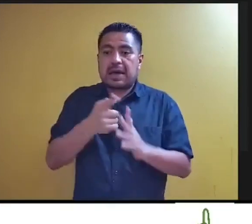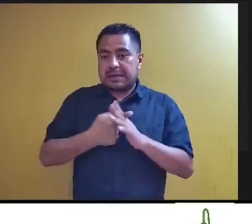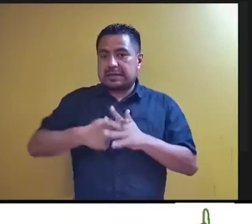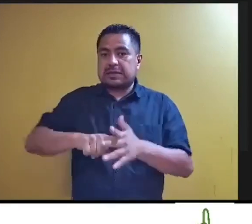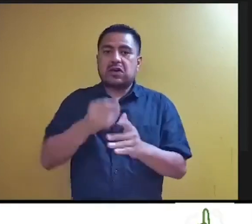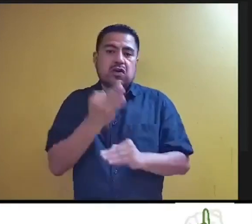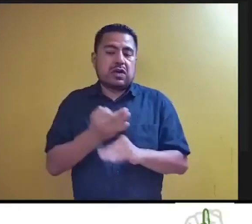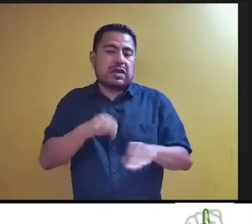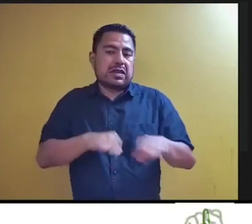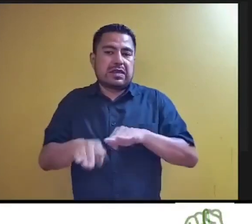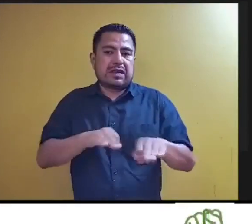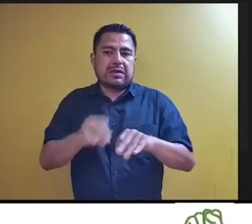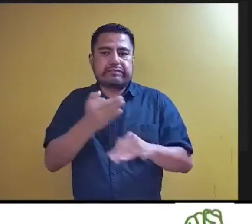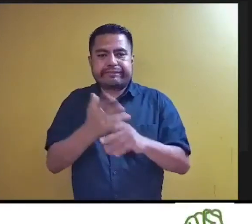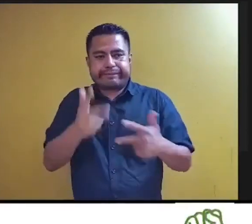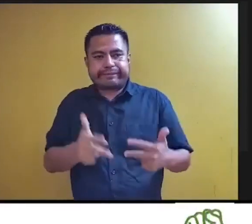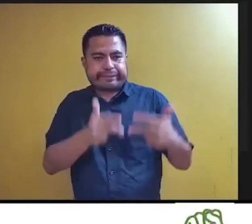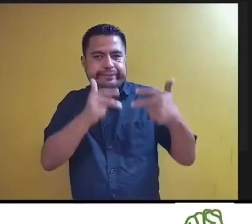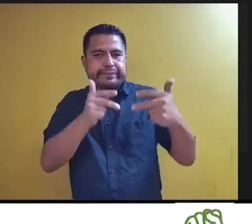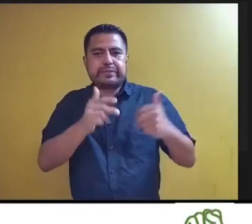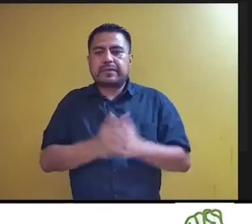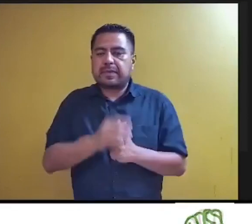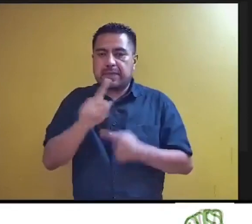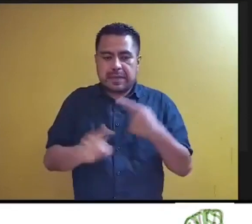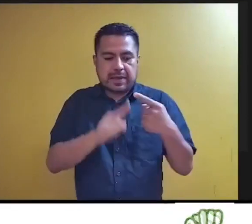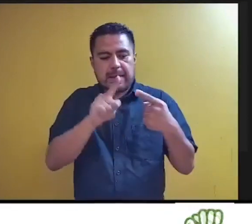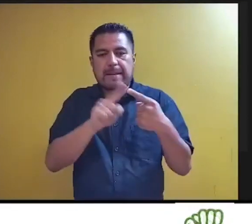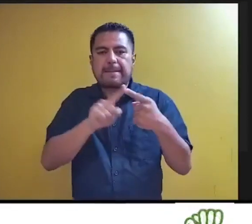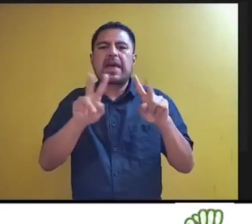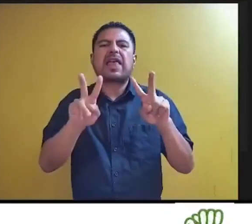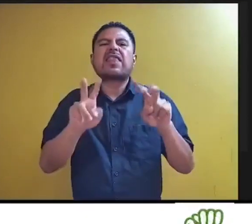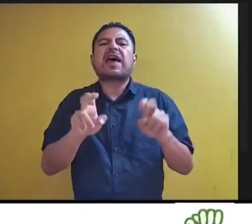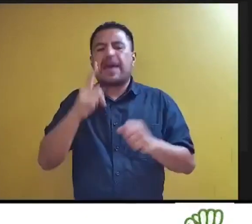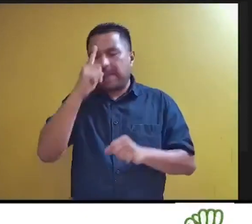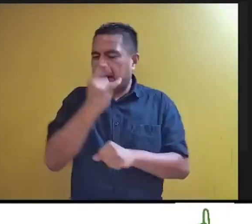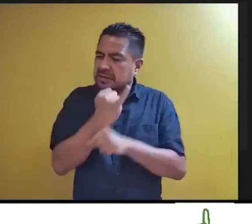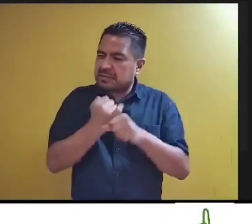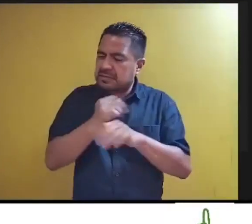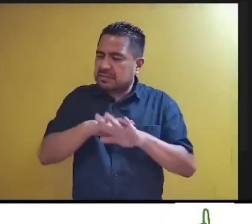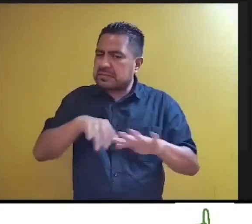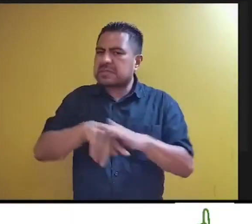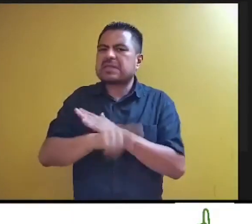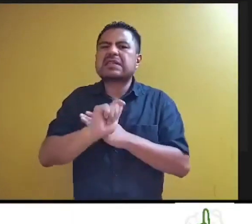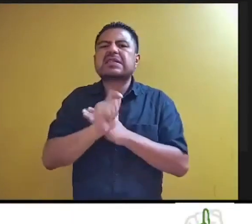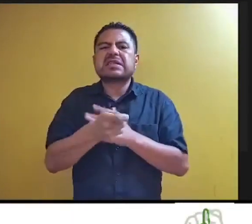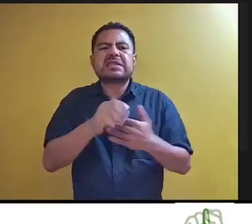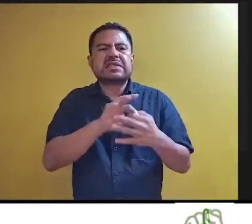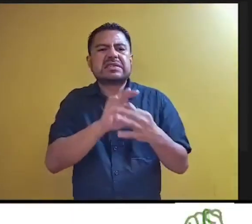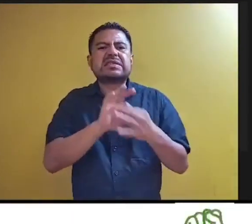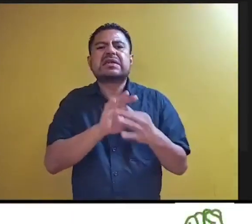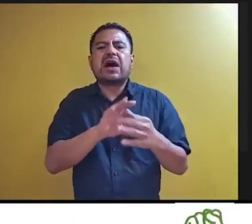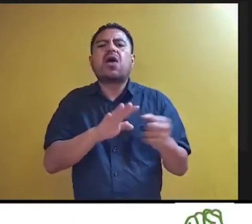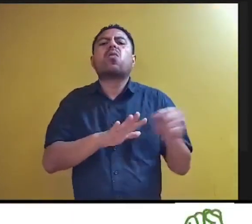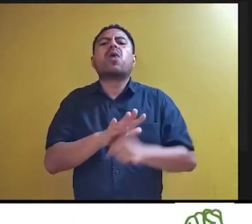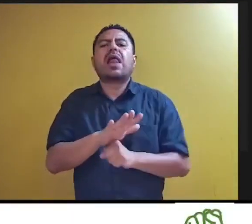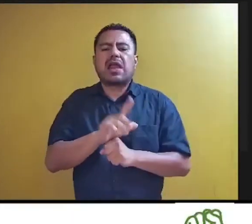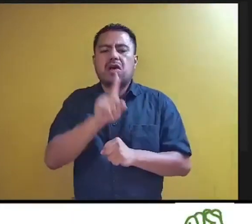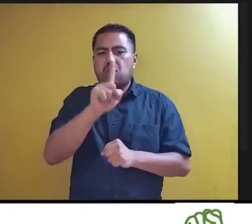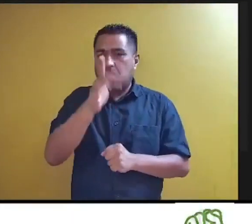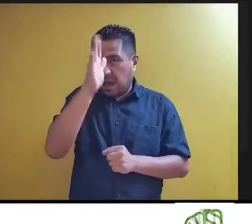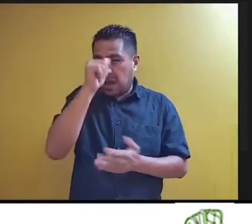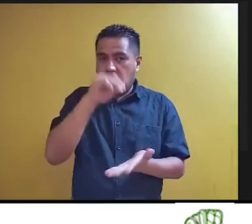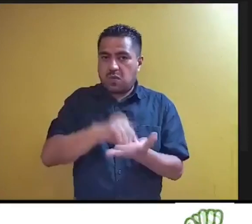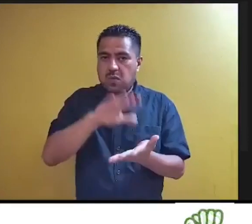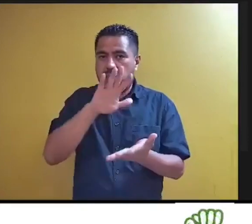los trabajos de esta sesión. El primer asunto listado para analizar y resolver corresponde a un